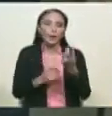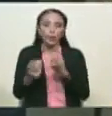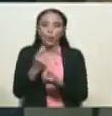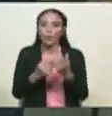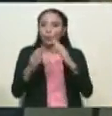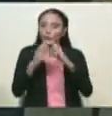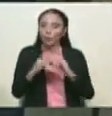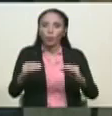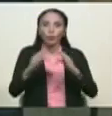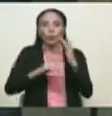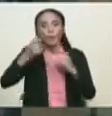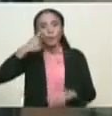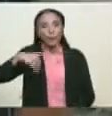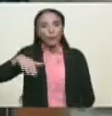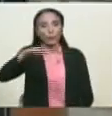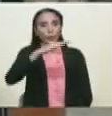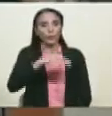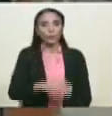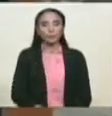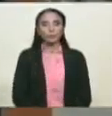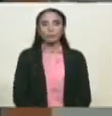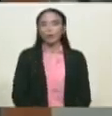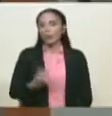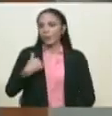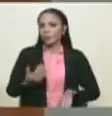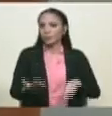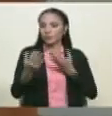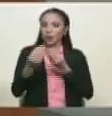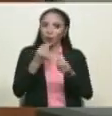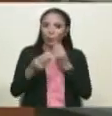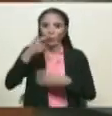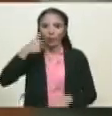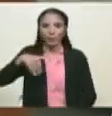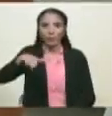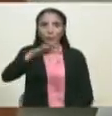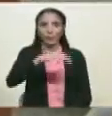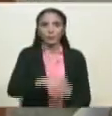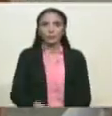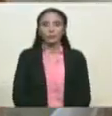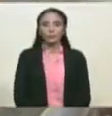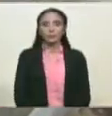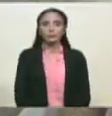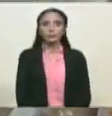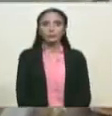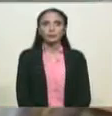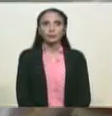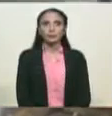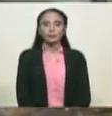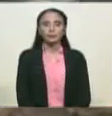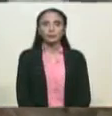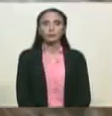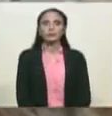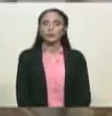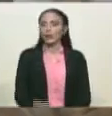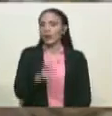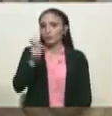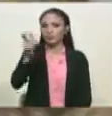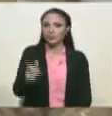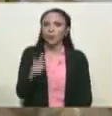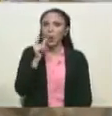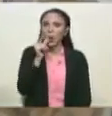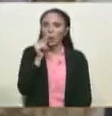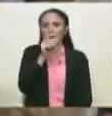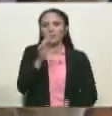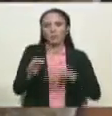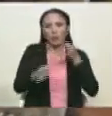por nuestro pueblo, por asegurar la alimentación de nuestro pueblo. Yo quisiera darle la palabra a nuestro hermano, el camarada Luis Figueroa,